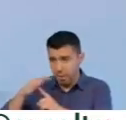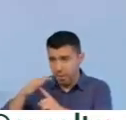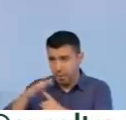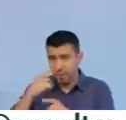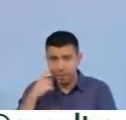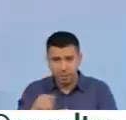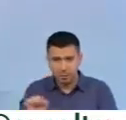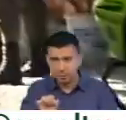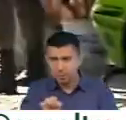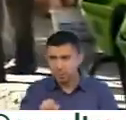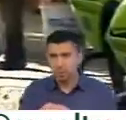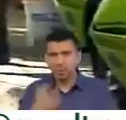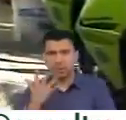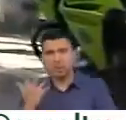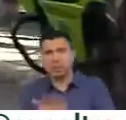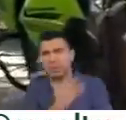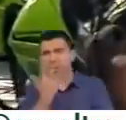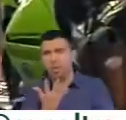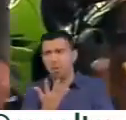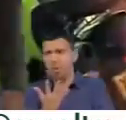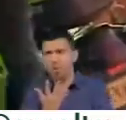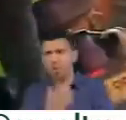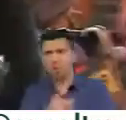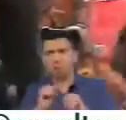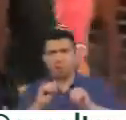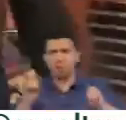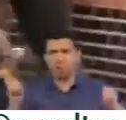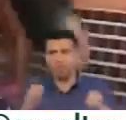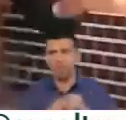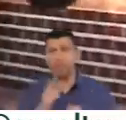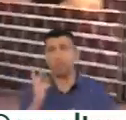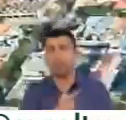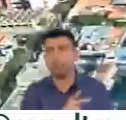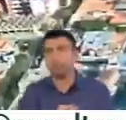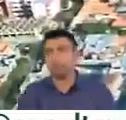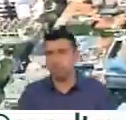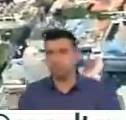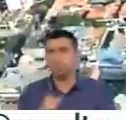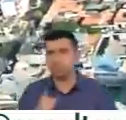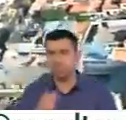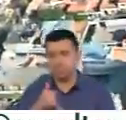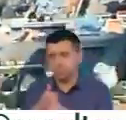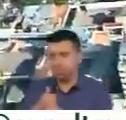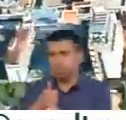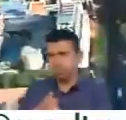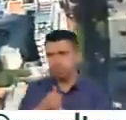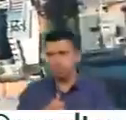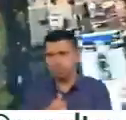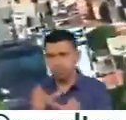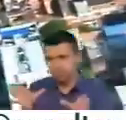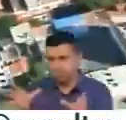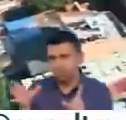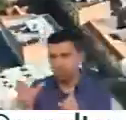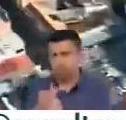el aire. Durante 5 horas el mensaje lo entendieron los bandidos. Están siendo acorralados.